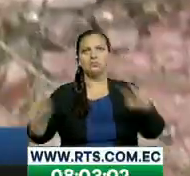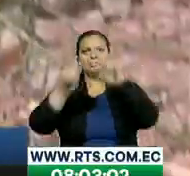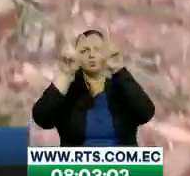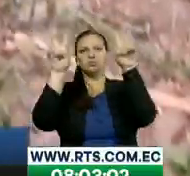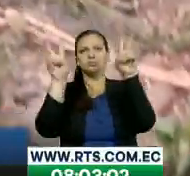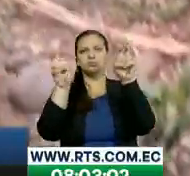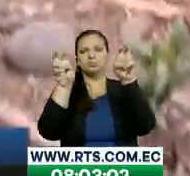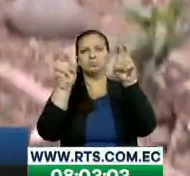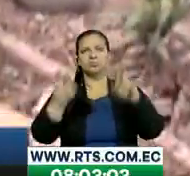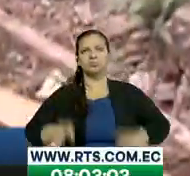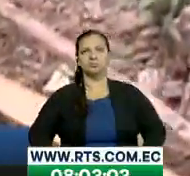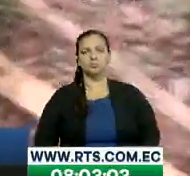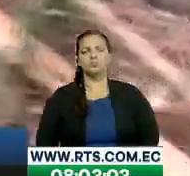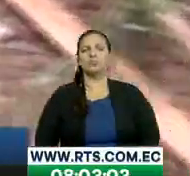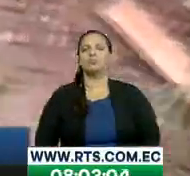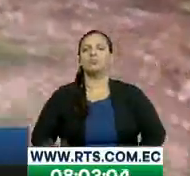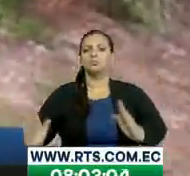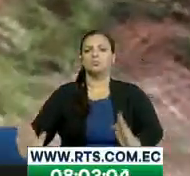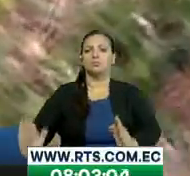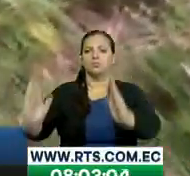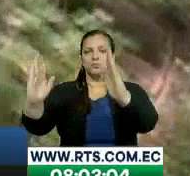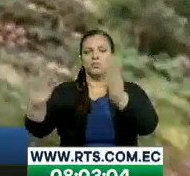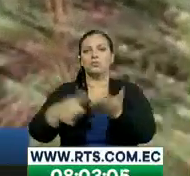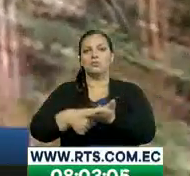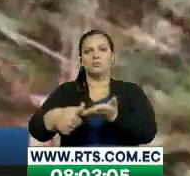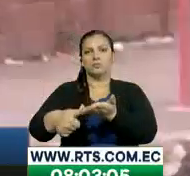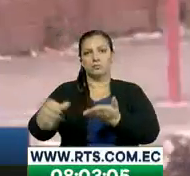en un subcentro.